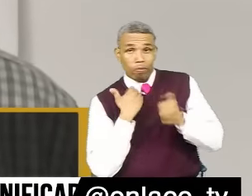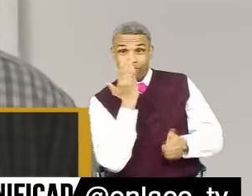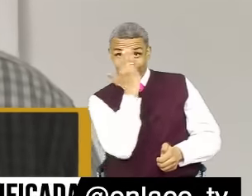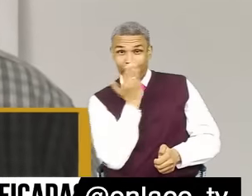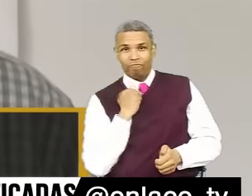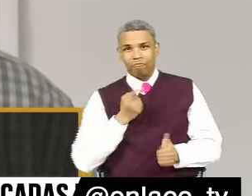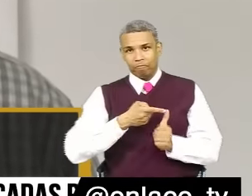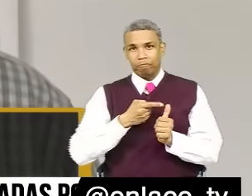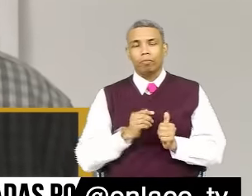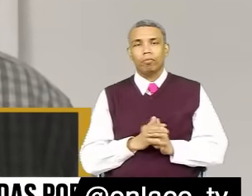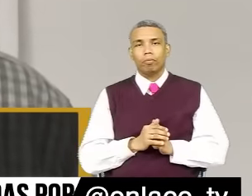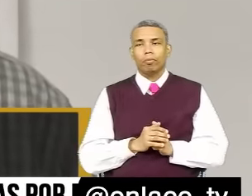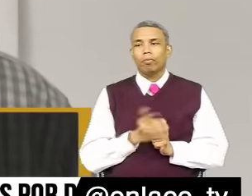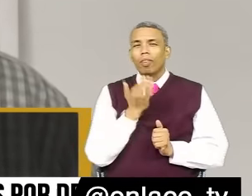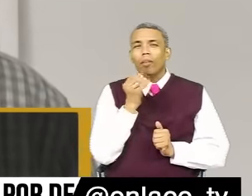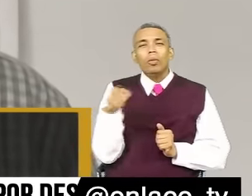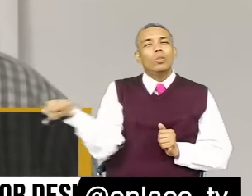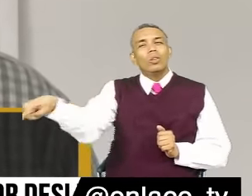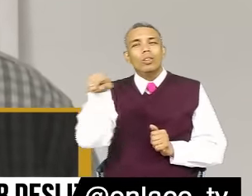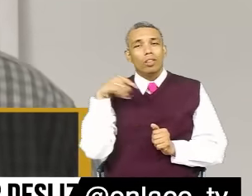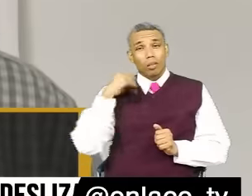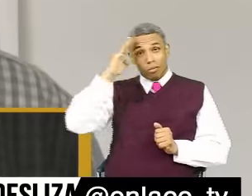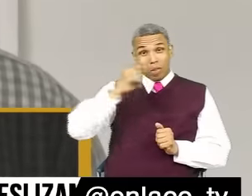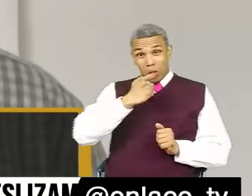si no están certificados ellos